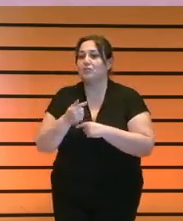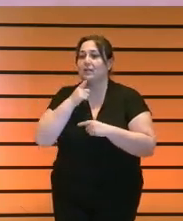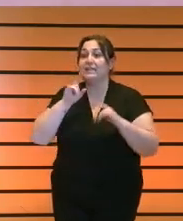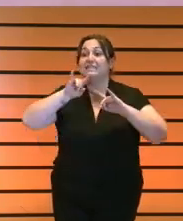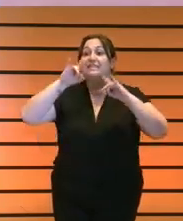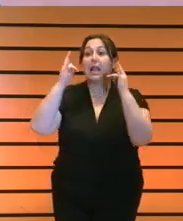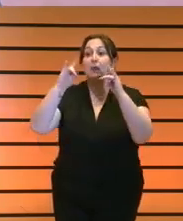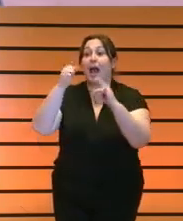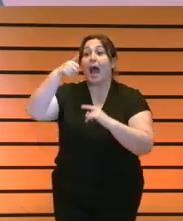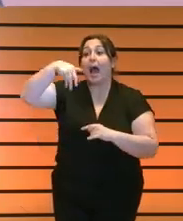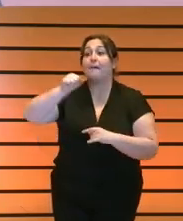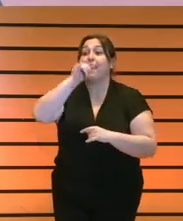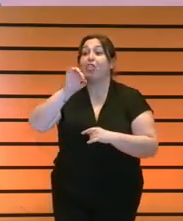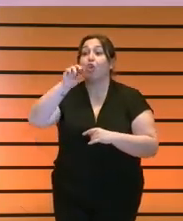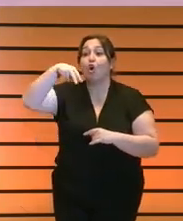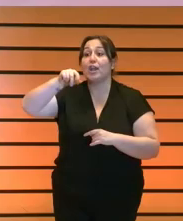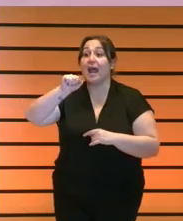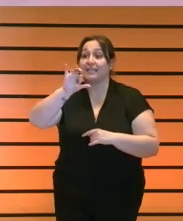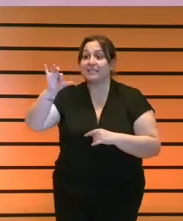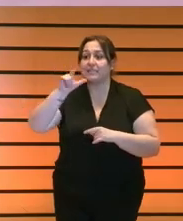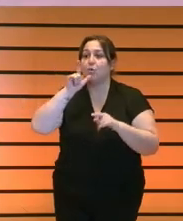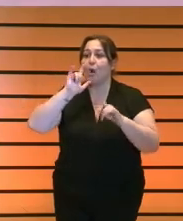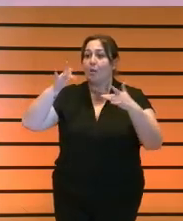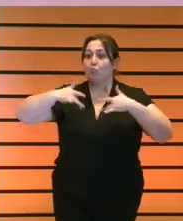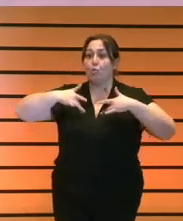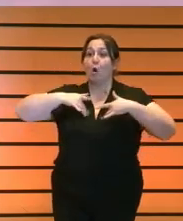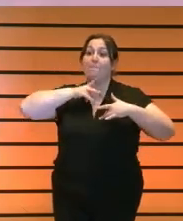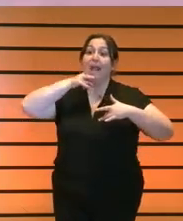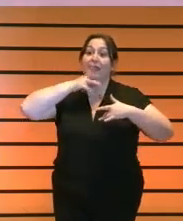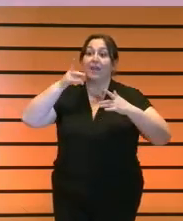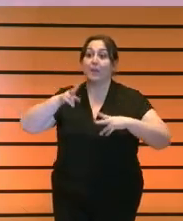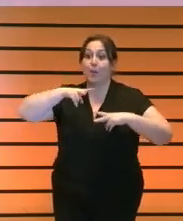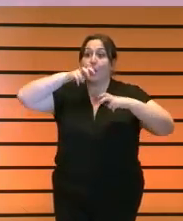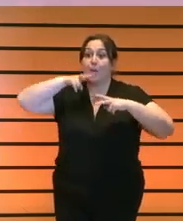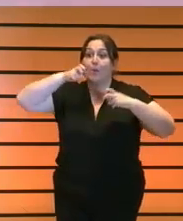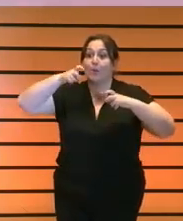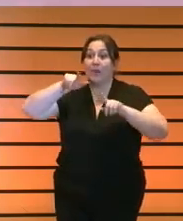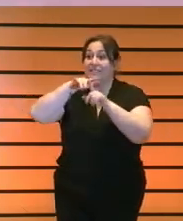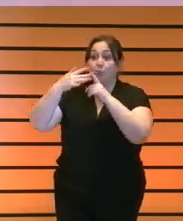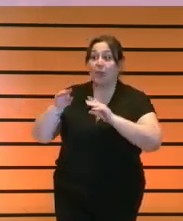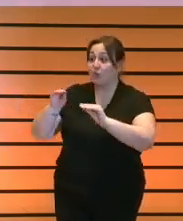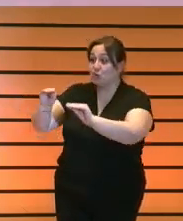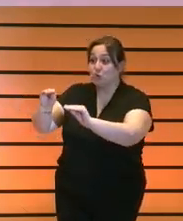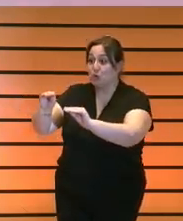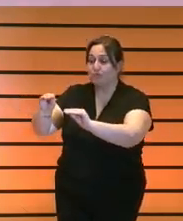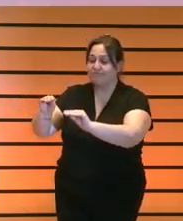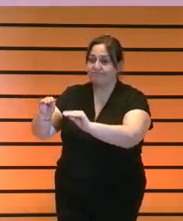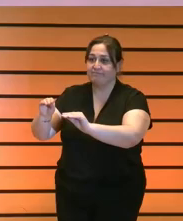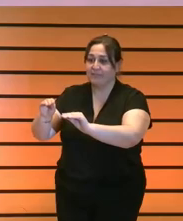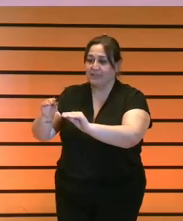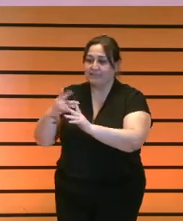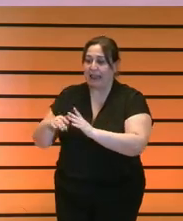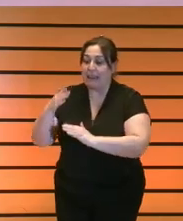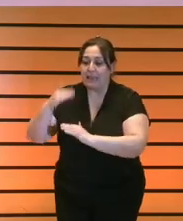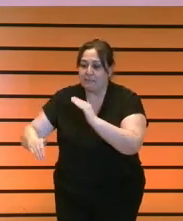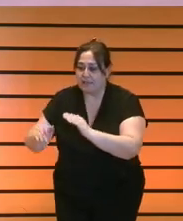selva amazónica, que tenemos como ese gran pulmón verde, ya su situación no es reversible. O sea, la hemos llevado a tal